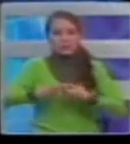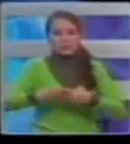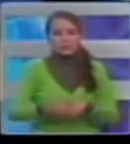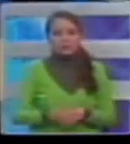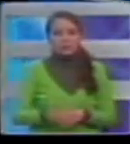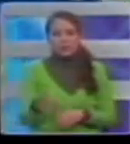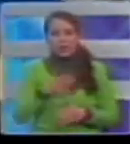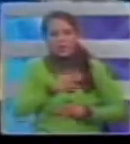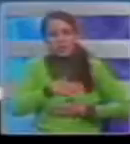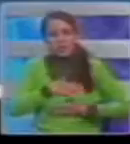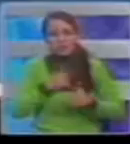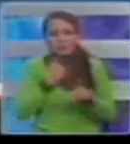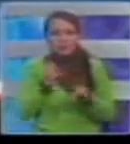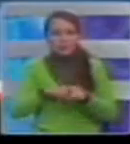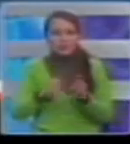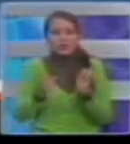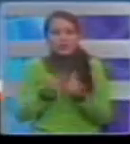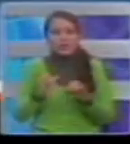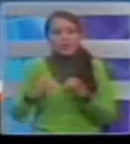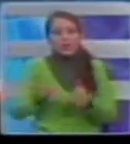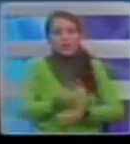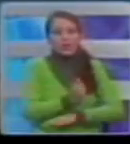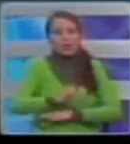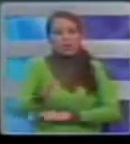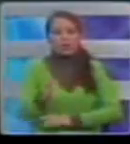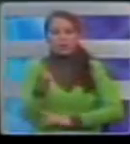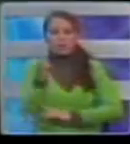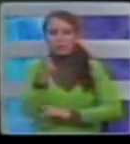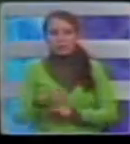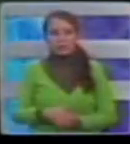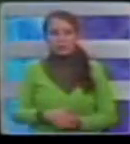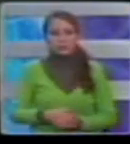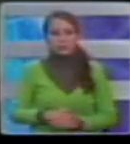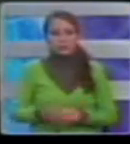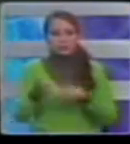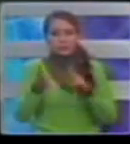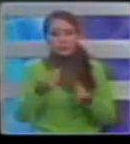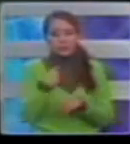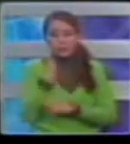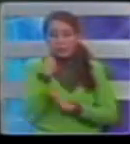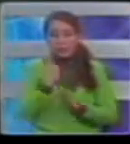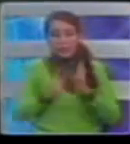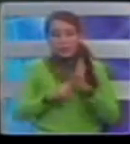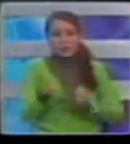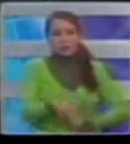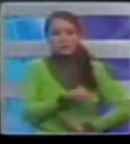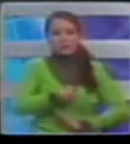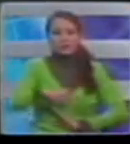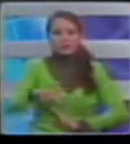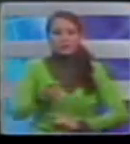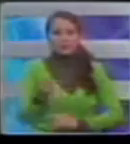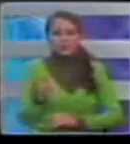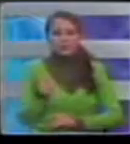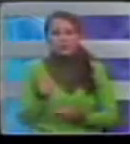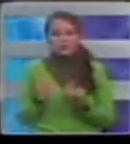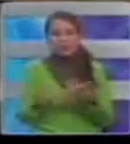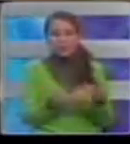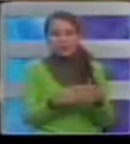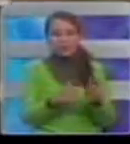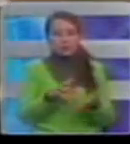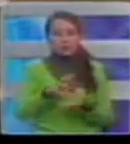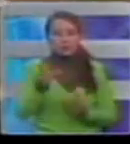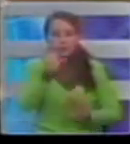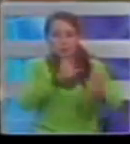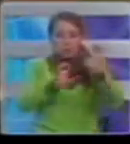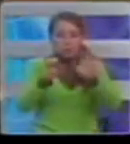partícipes, disfrutando de un momento deportivo único. Además de las exhibiciones deportivas, contamos con un museo olímpico en el